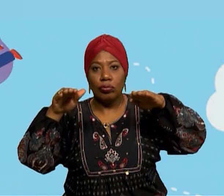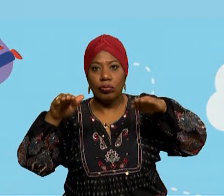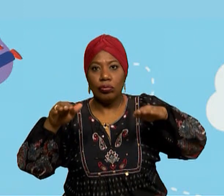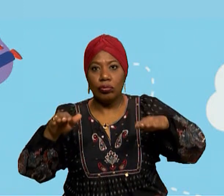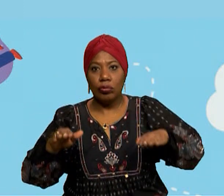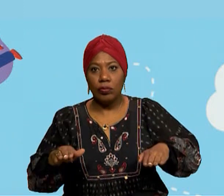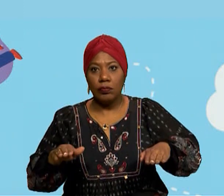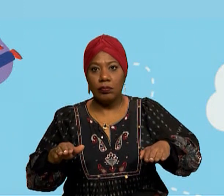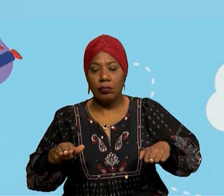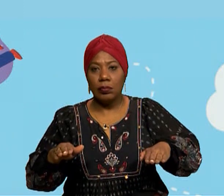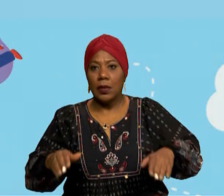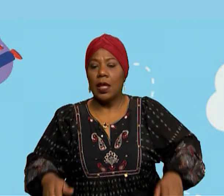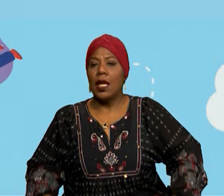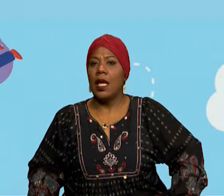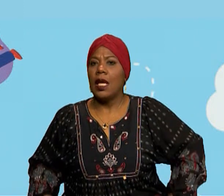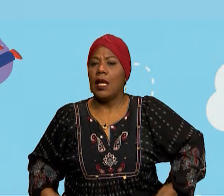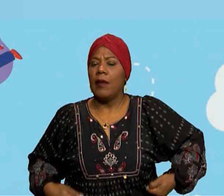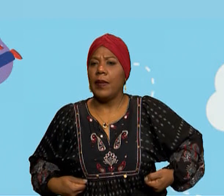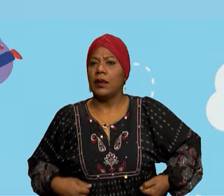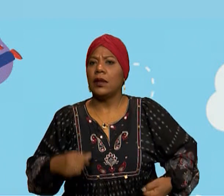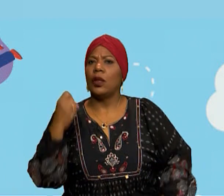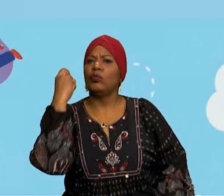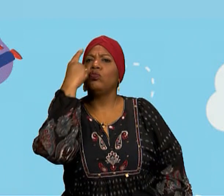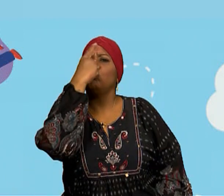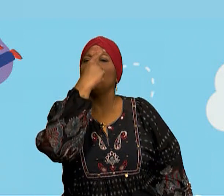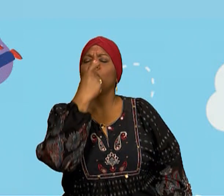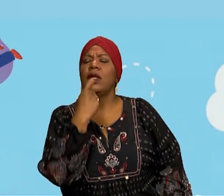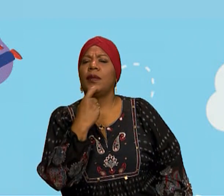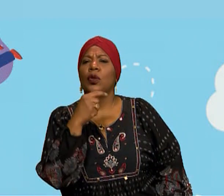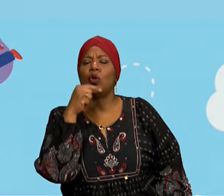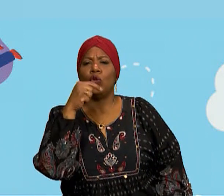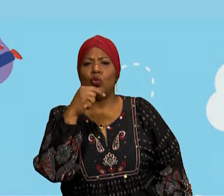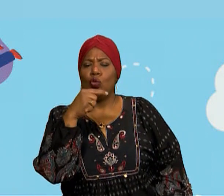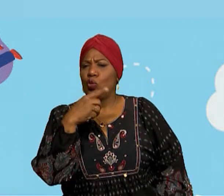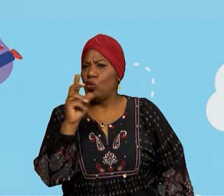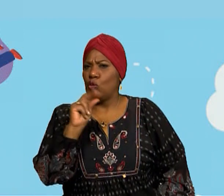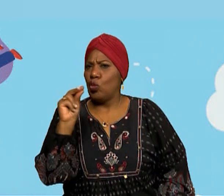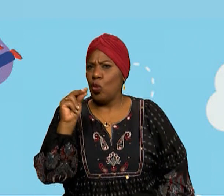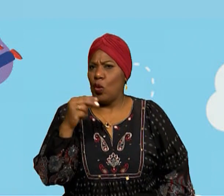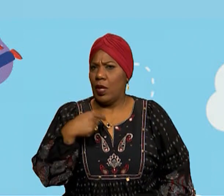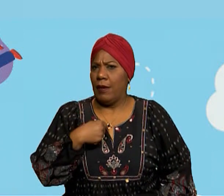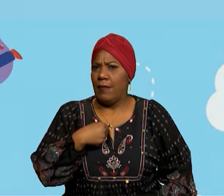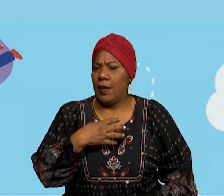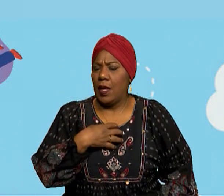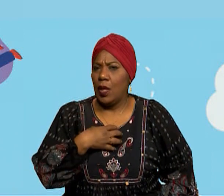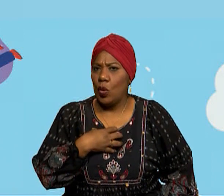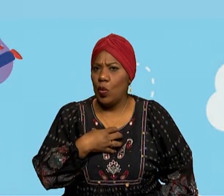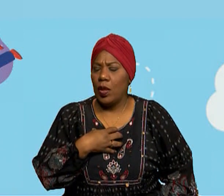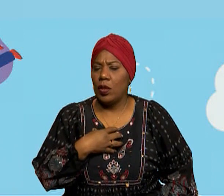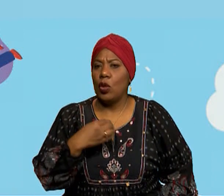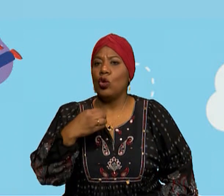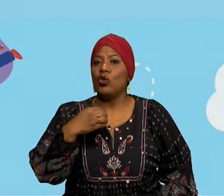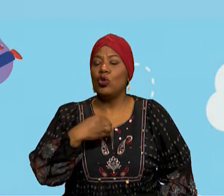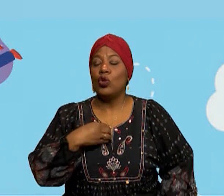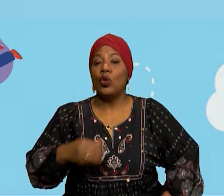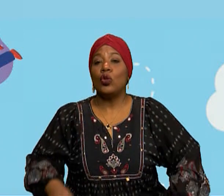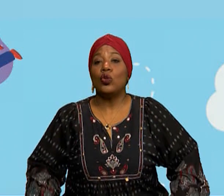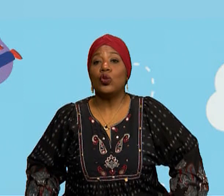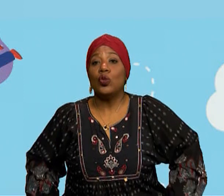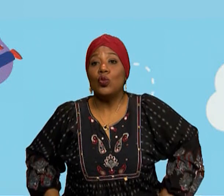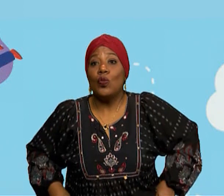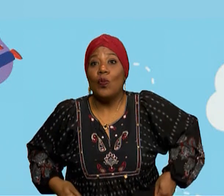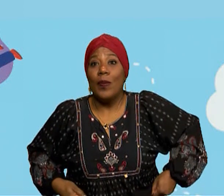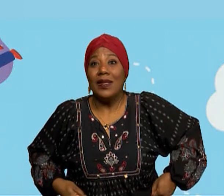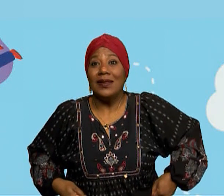dijo: ¿quién eres? Tú no eres mi dueño. Mira, yo soy un pantalón